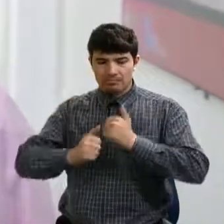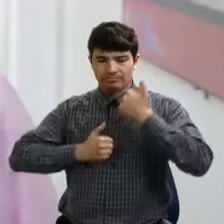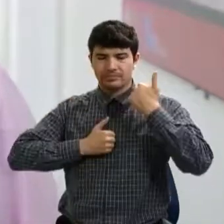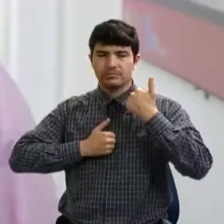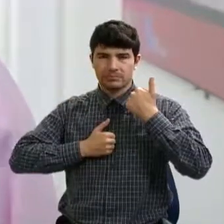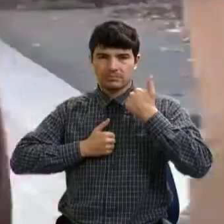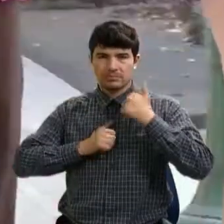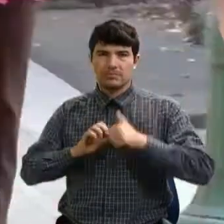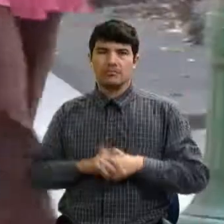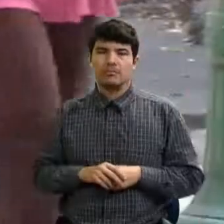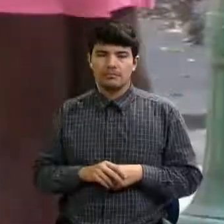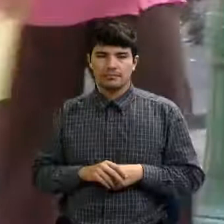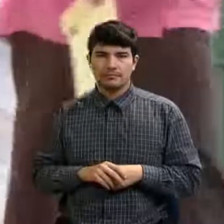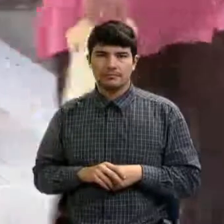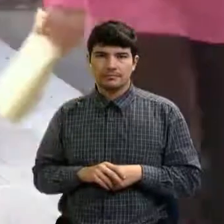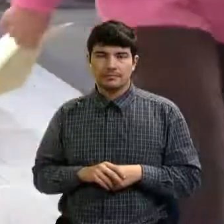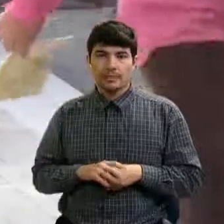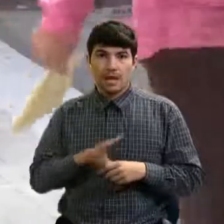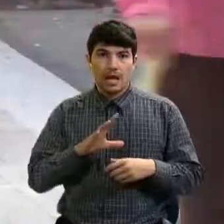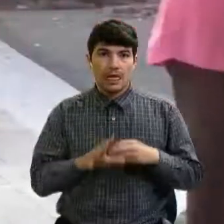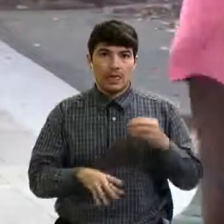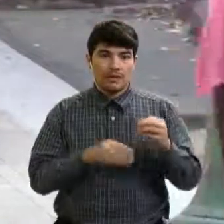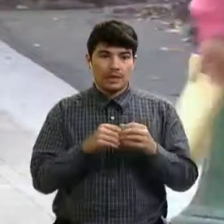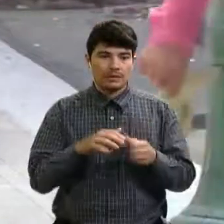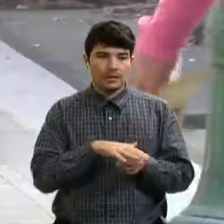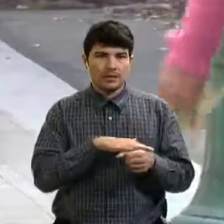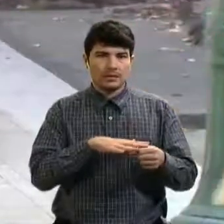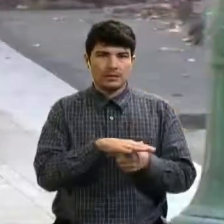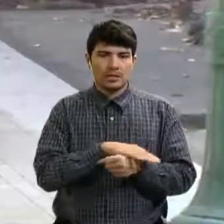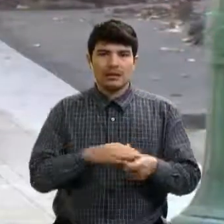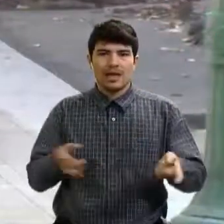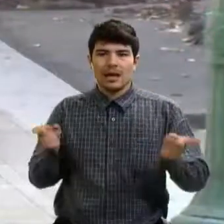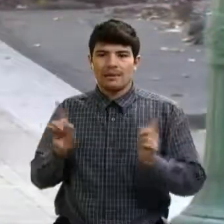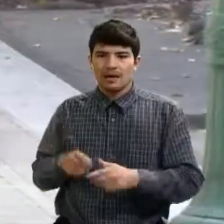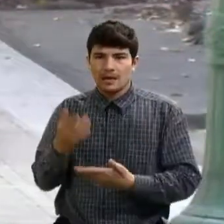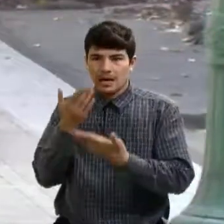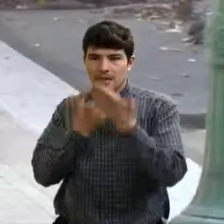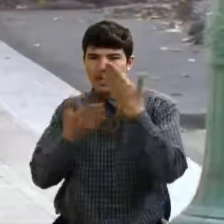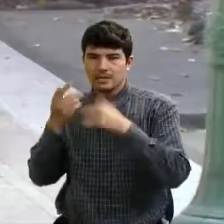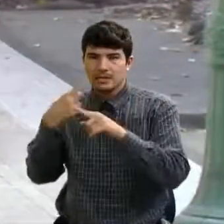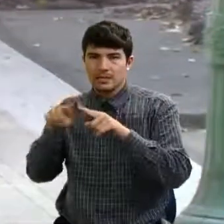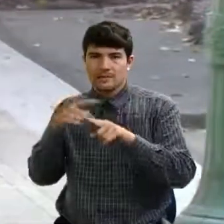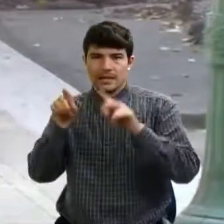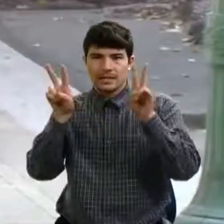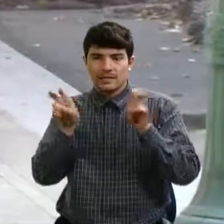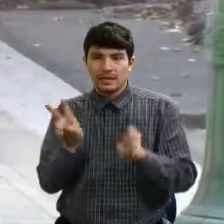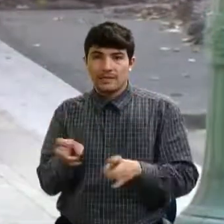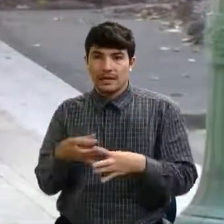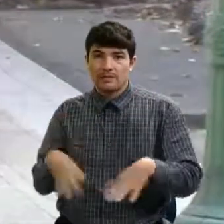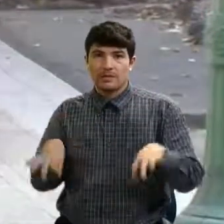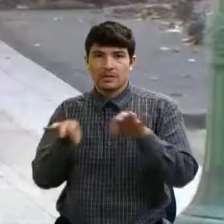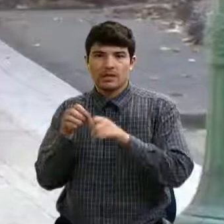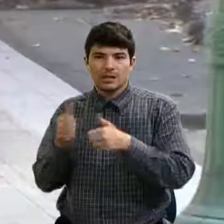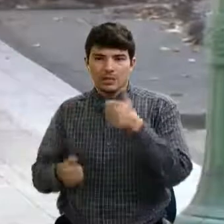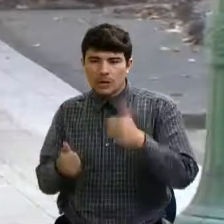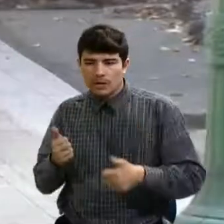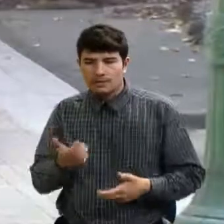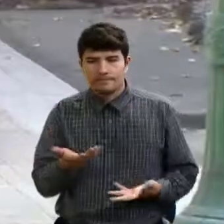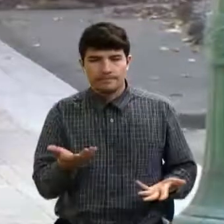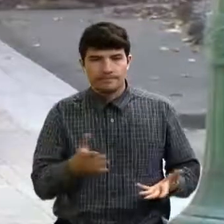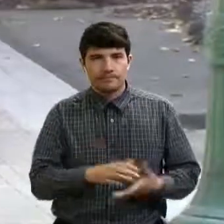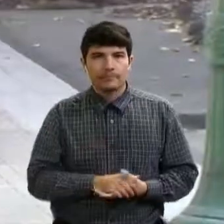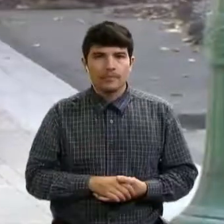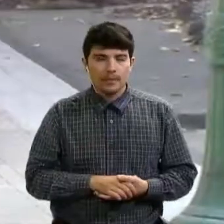policía además de esta situación también se analizaron otros temas también muy importantes por ejemplo el